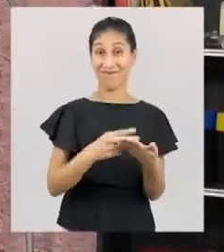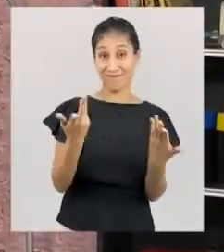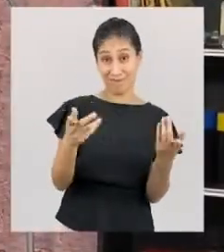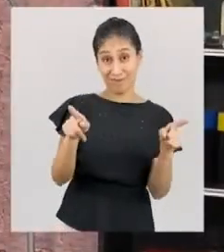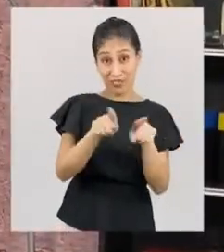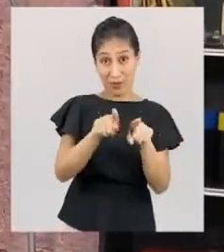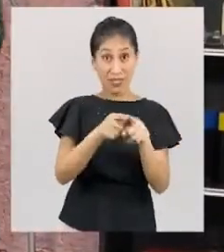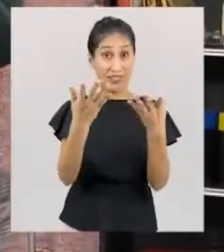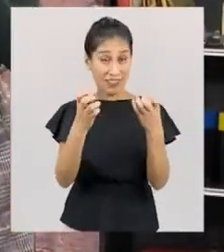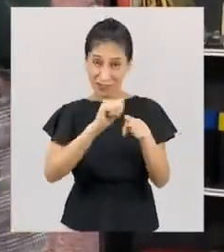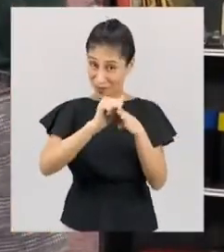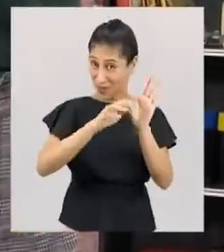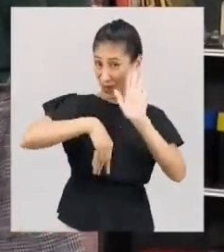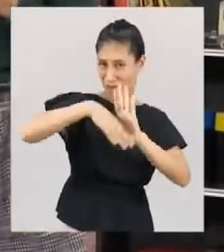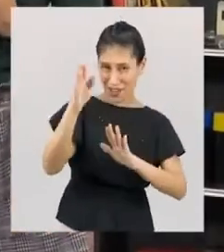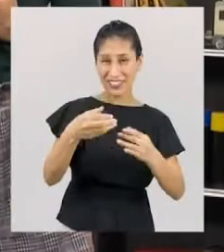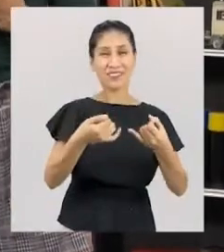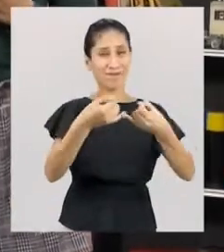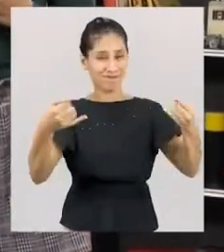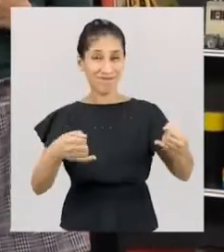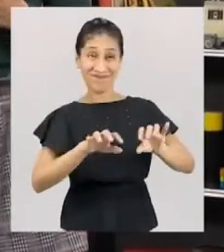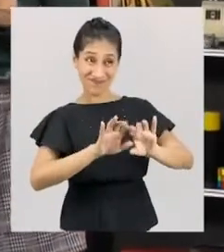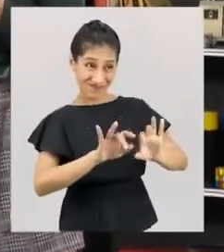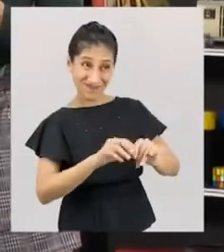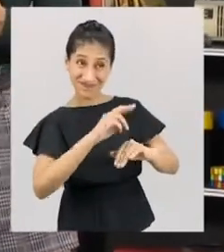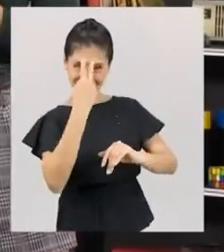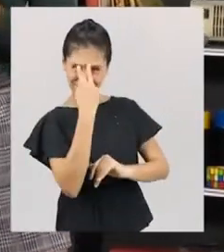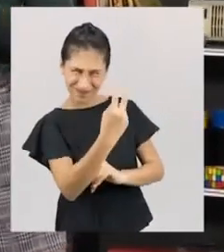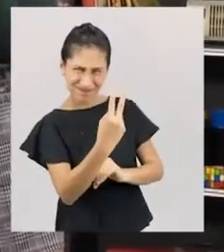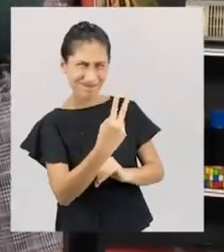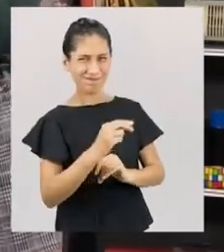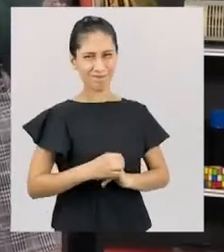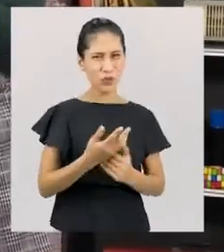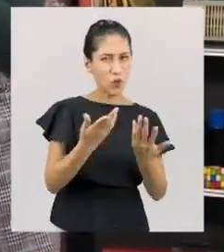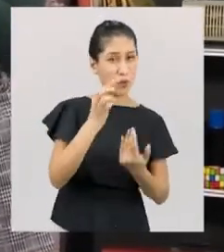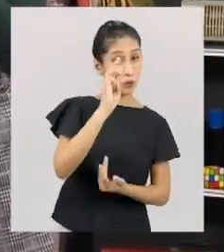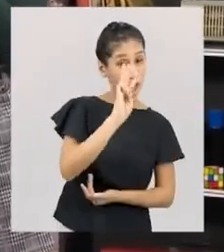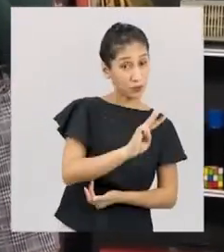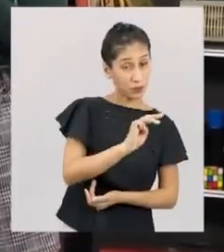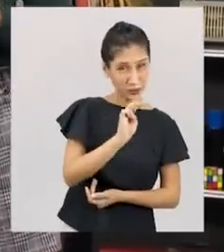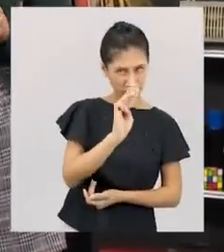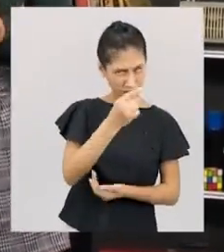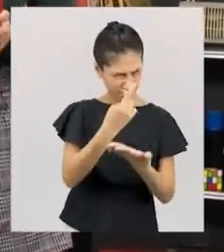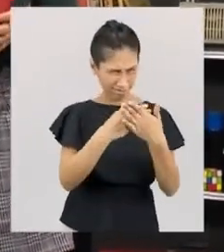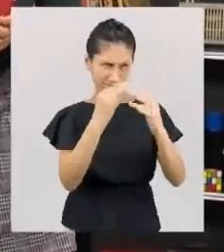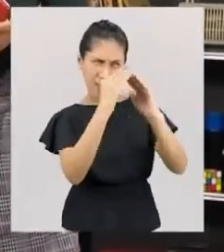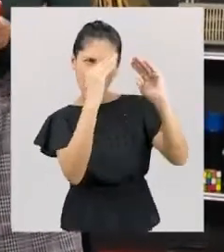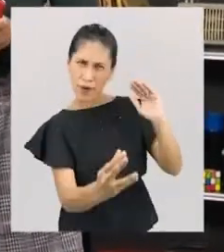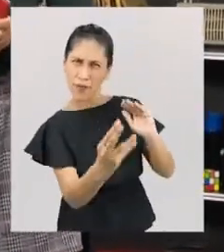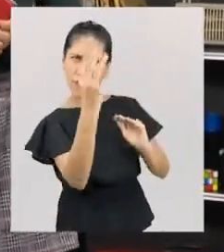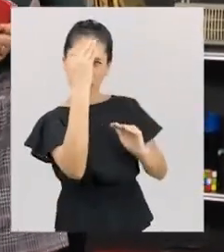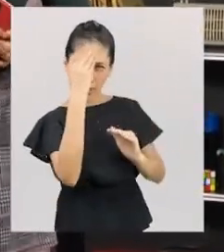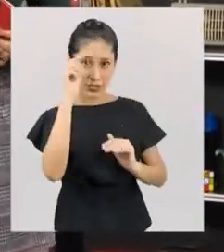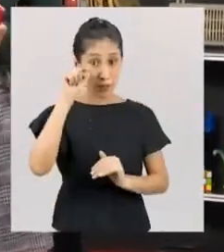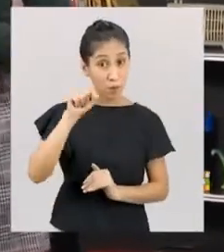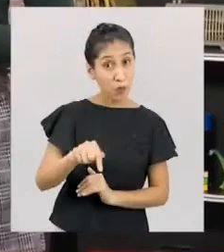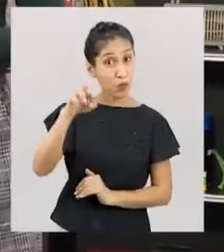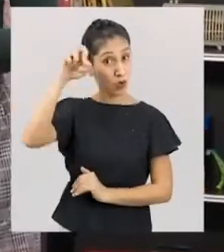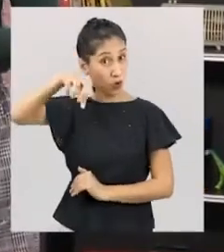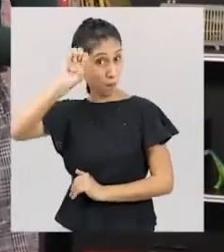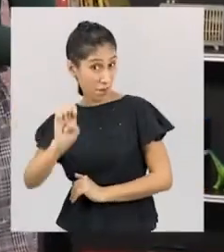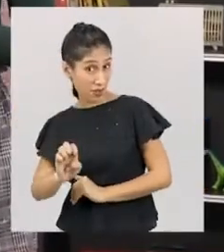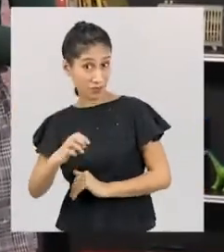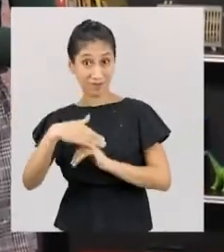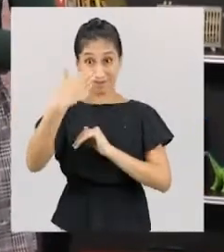quieran. Si buscan practicar más, ingresen a nuestra plataforma web, donde encontrarán todo lo que vimos en el programa de hoy. Y